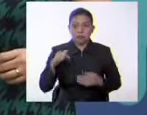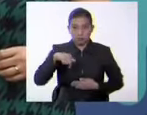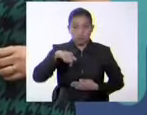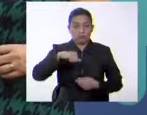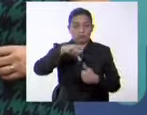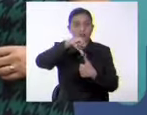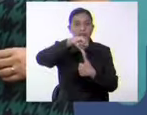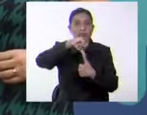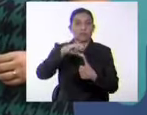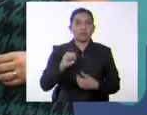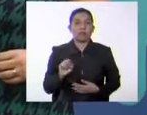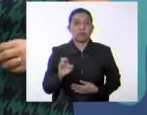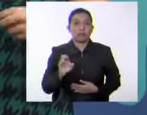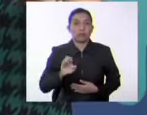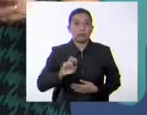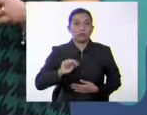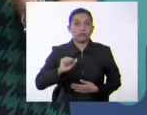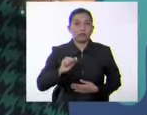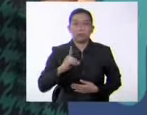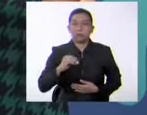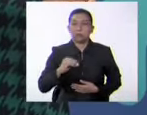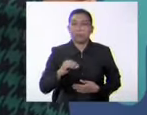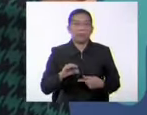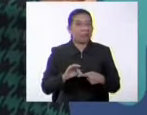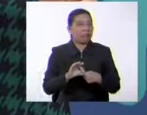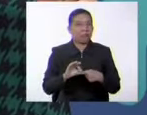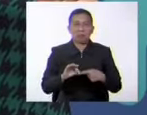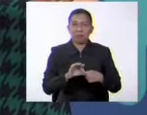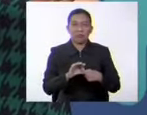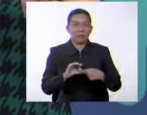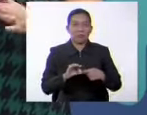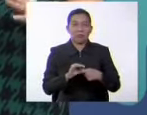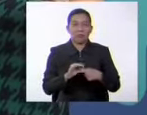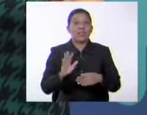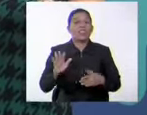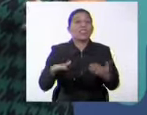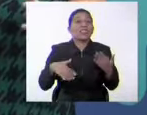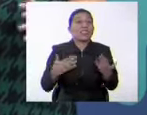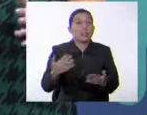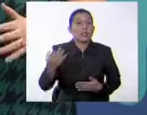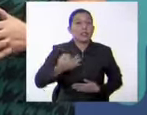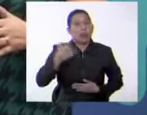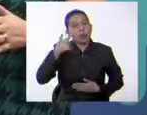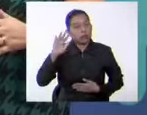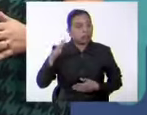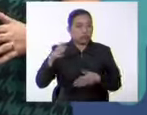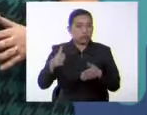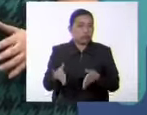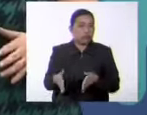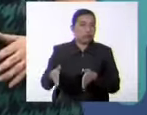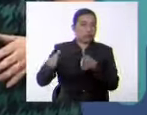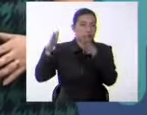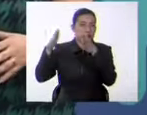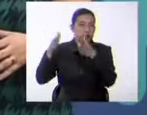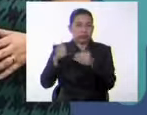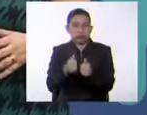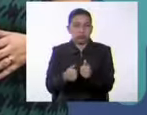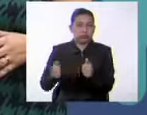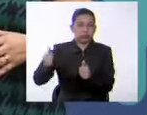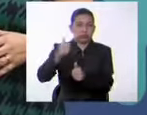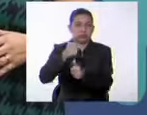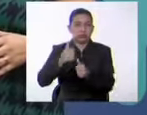el Senado no dio resultado, porque tenía que ser una cámara, como una cámara alta, digamos, y